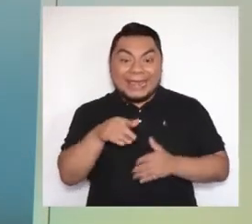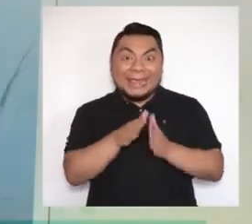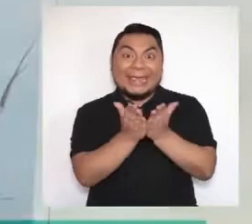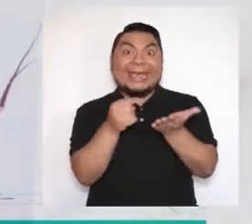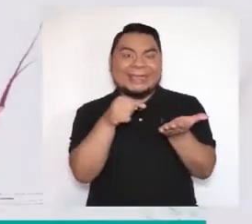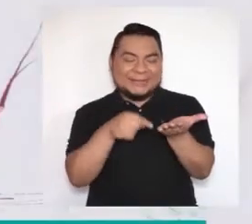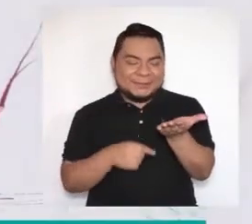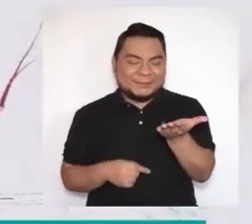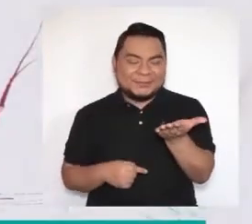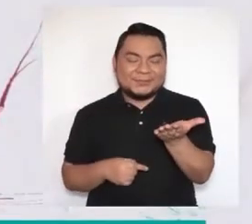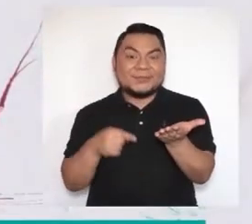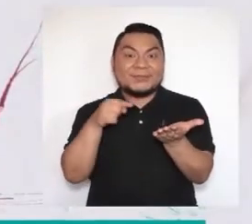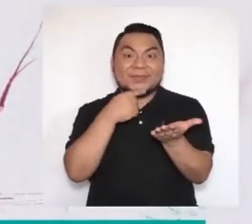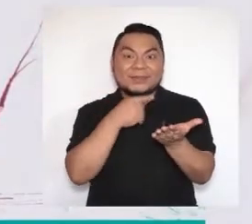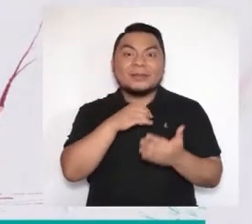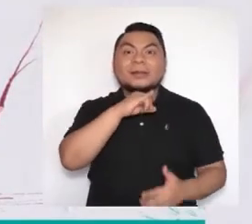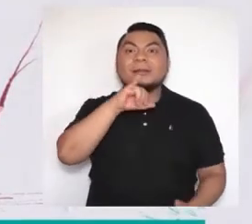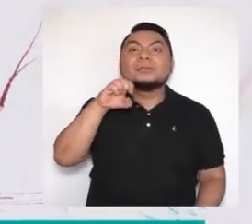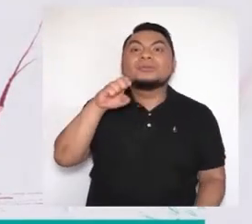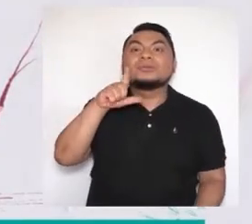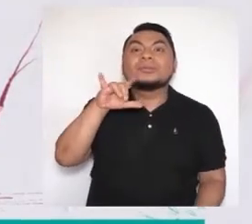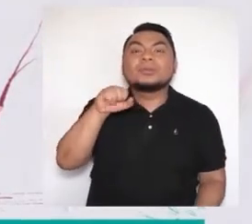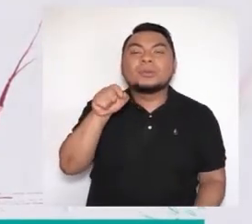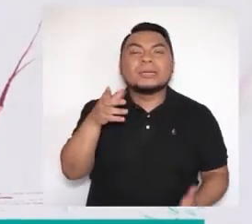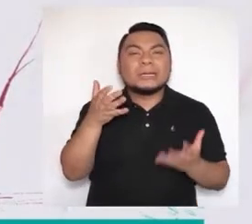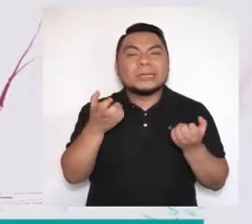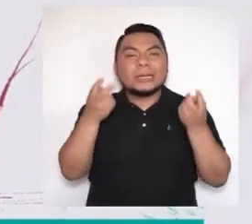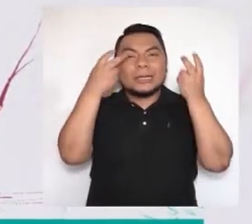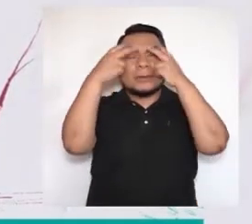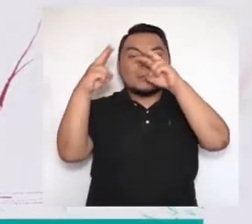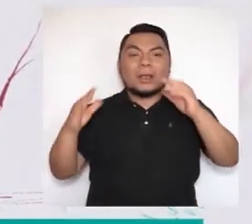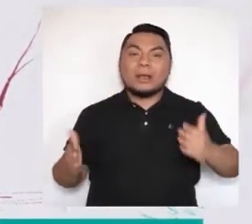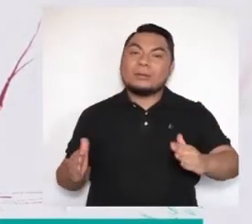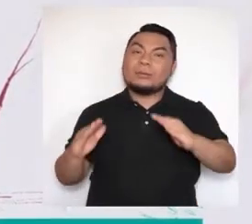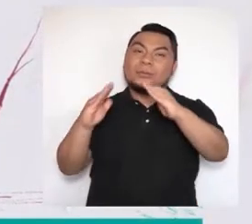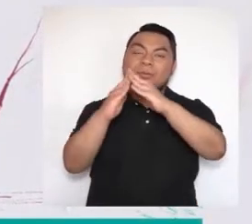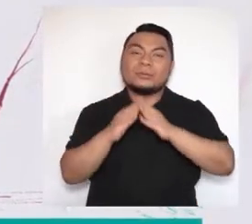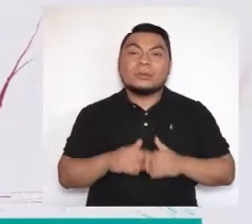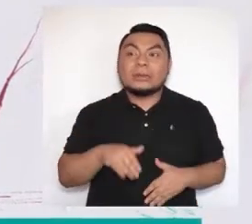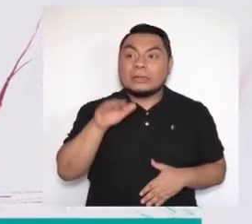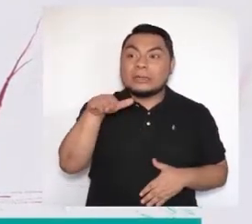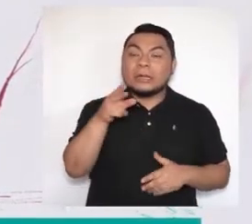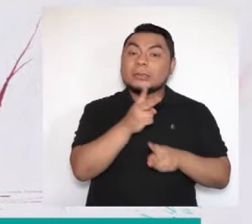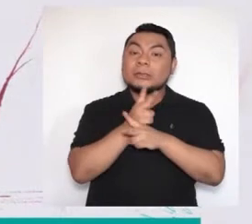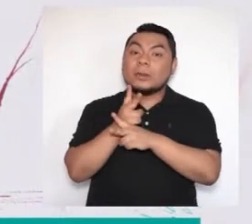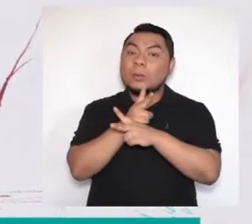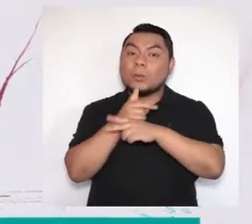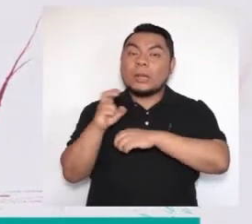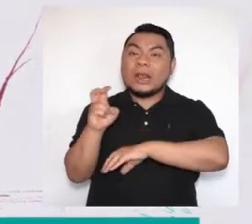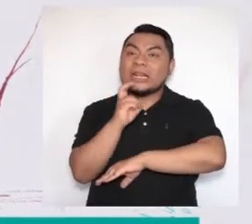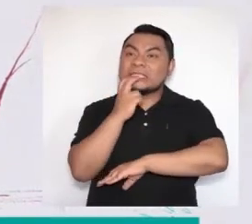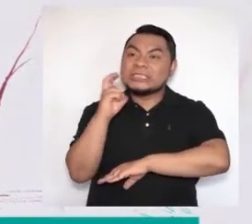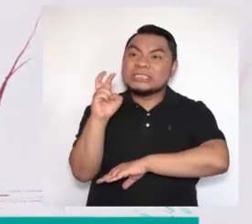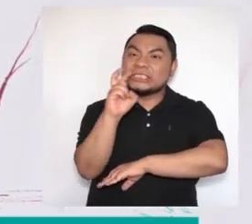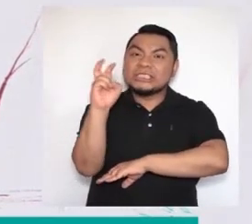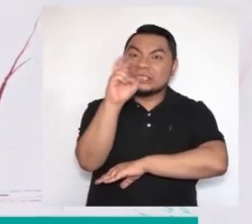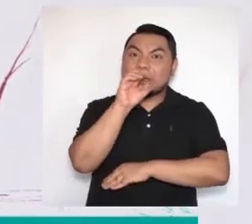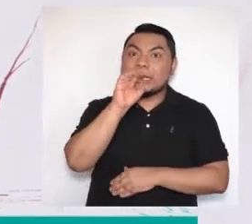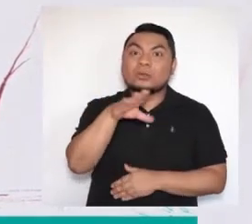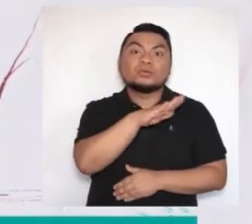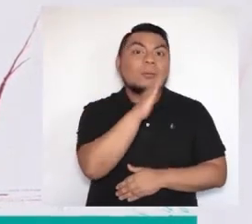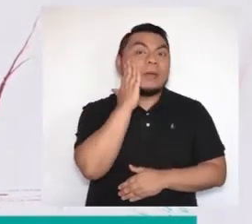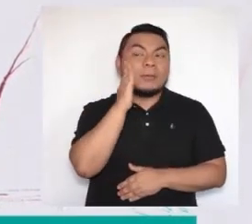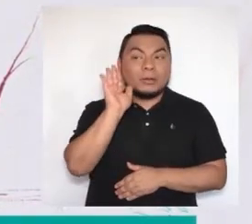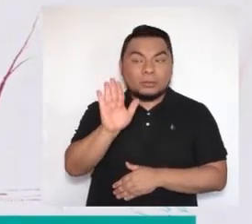Aquí está. José Luis quería ir a pasear al monte. Ten cuidado con las culebras, le dijo su